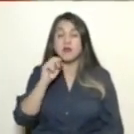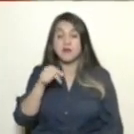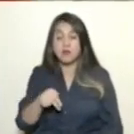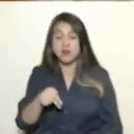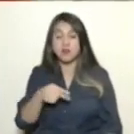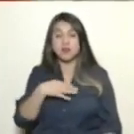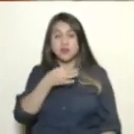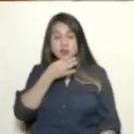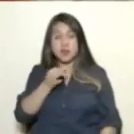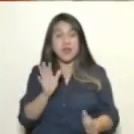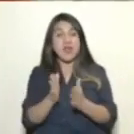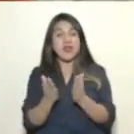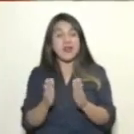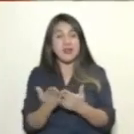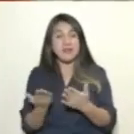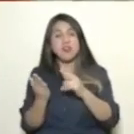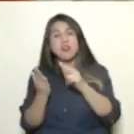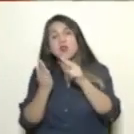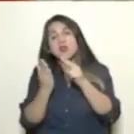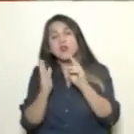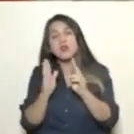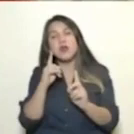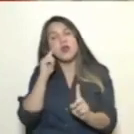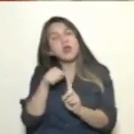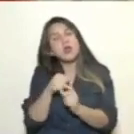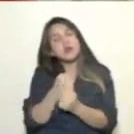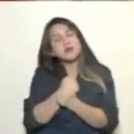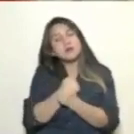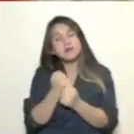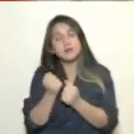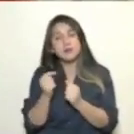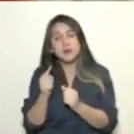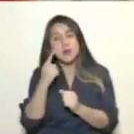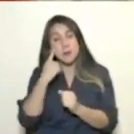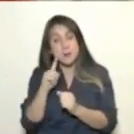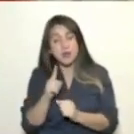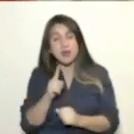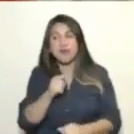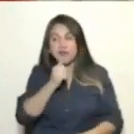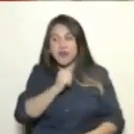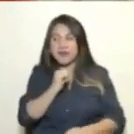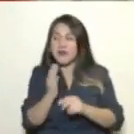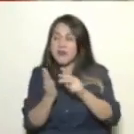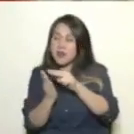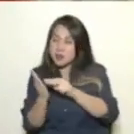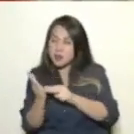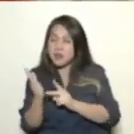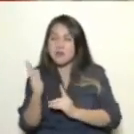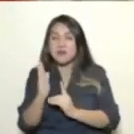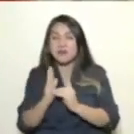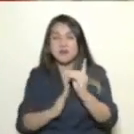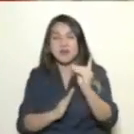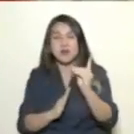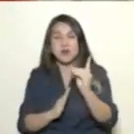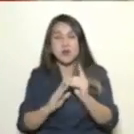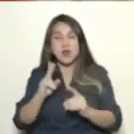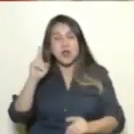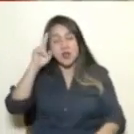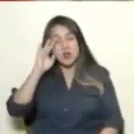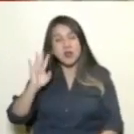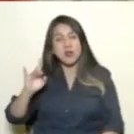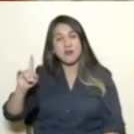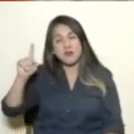digo, el libro, el hecho de leer, no por ser romántico, pero me parece que la lectura que ha faltado es la que desarrolla rápidamente lo